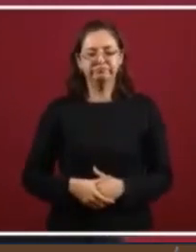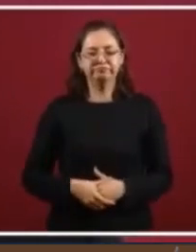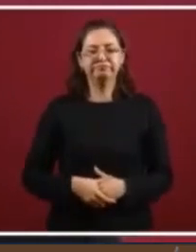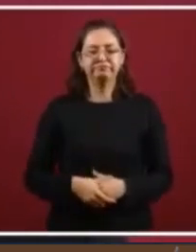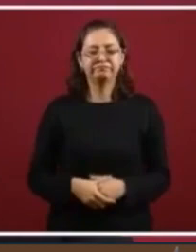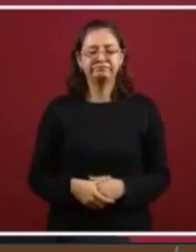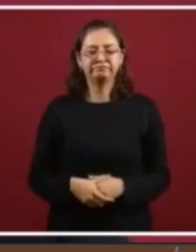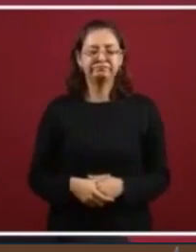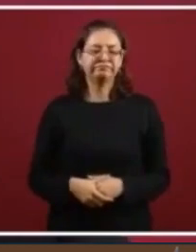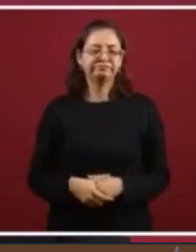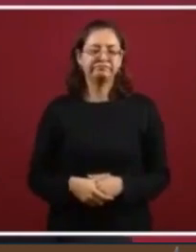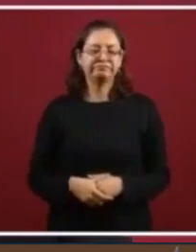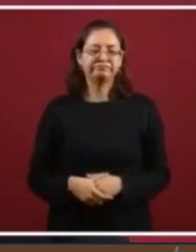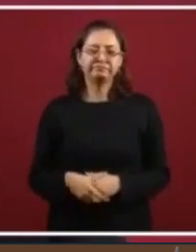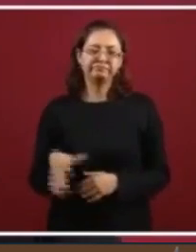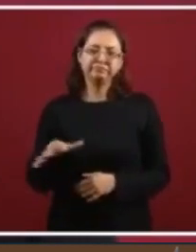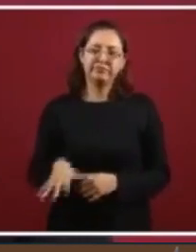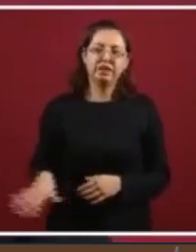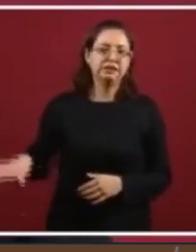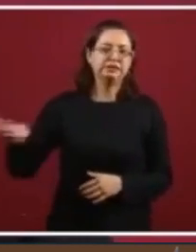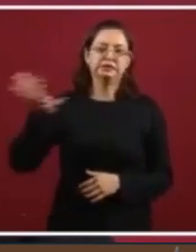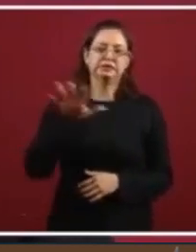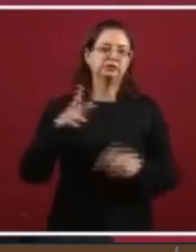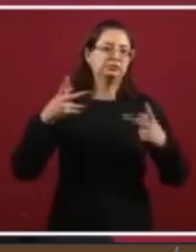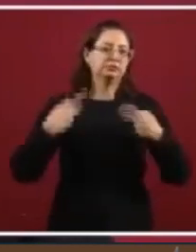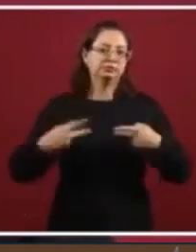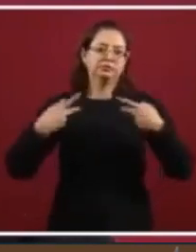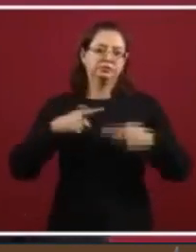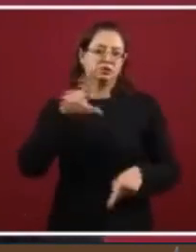en general todos los servidores públicos